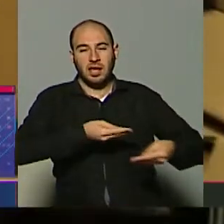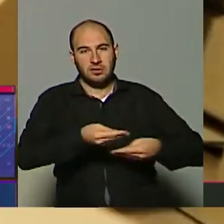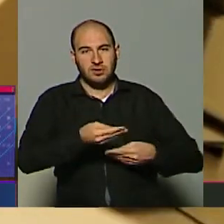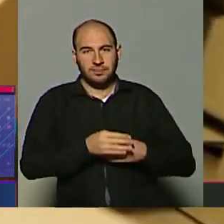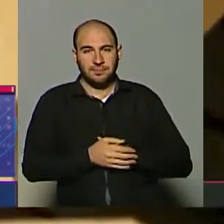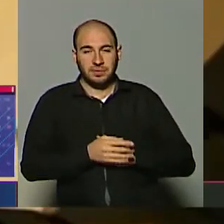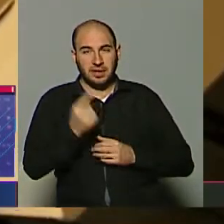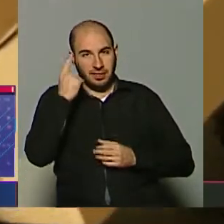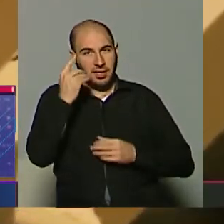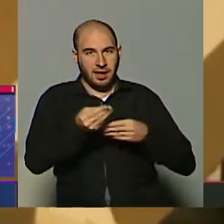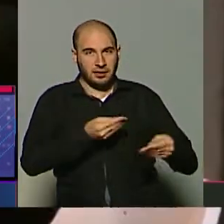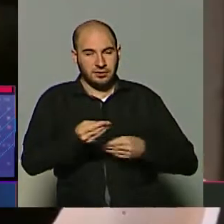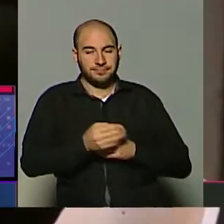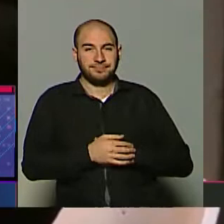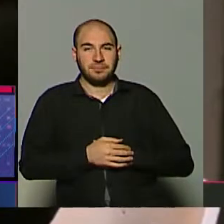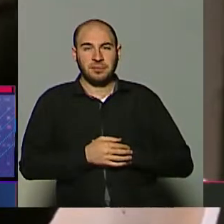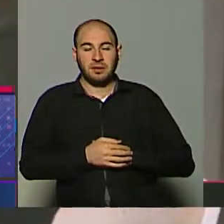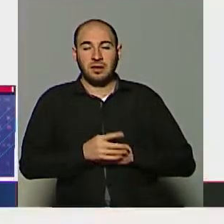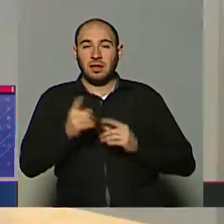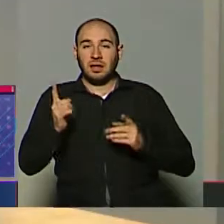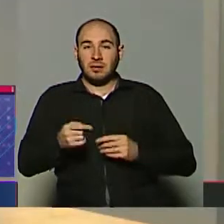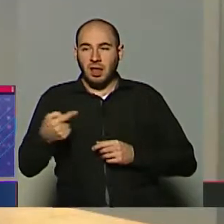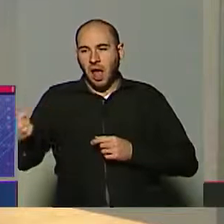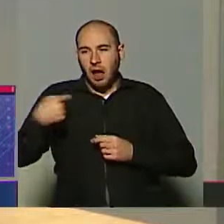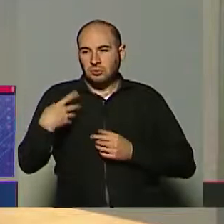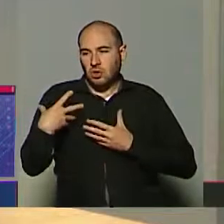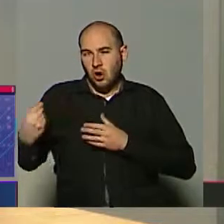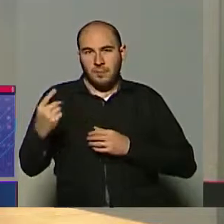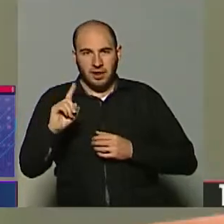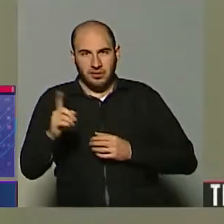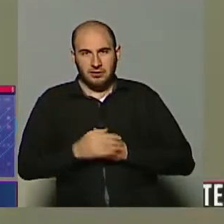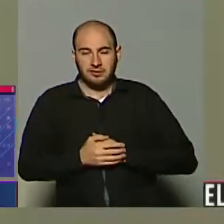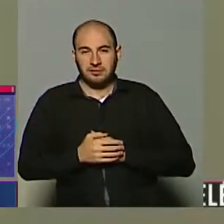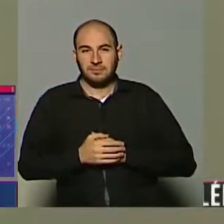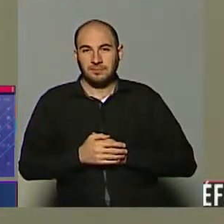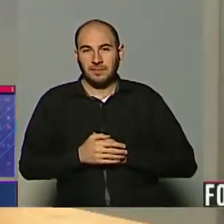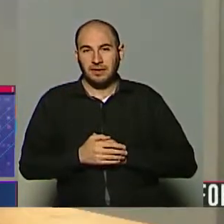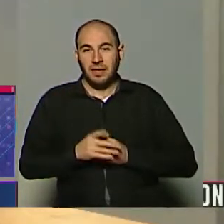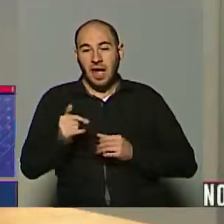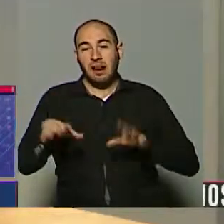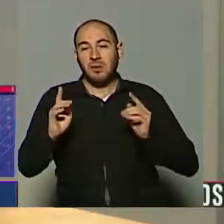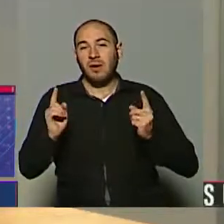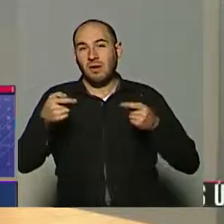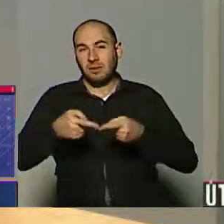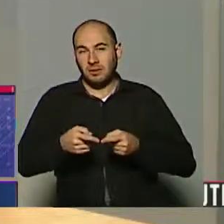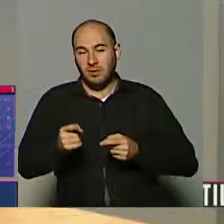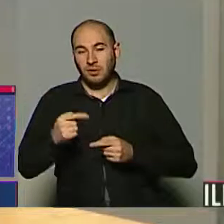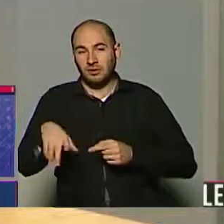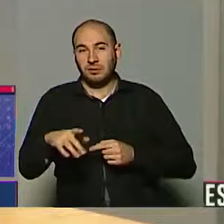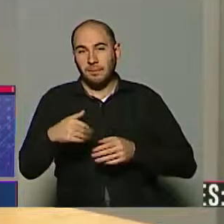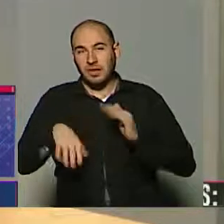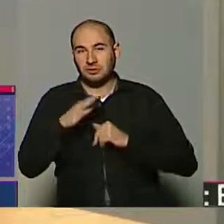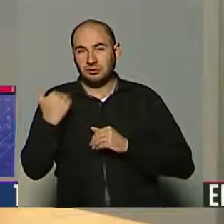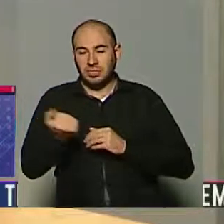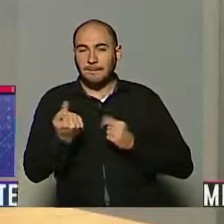esa idea, ¿no? Original. Sobre todo para que no nos acusen de plagio, ¿no? Eso sería tal vez el objetivo que uno puede tener más